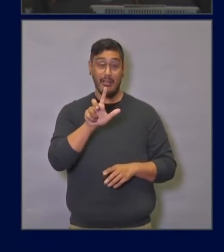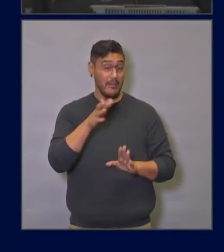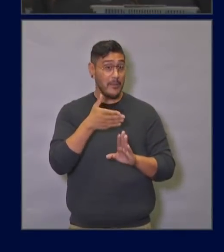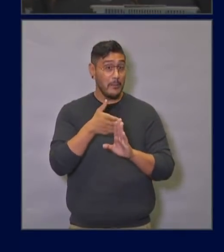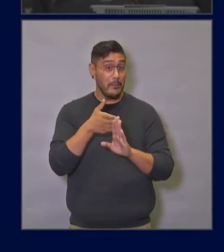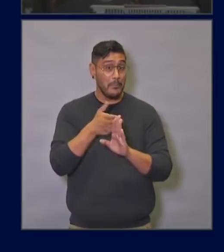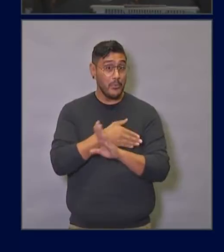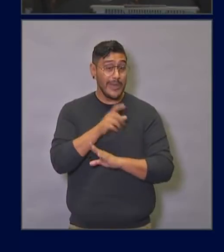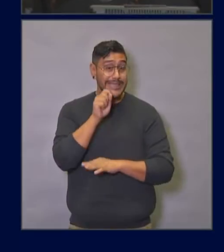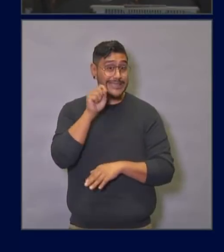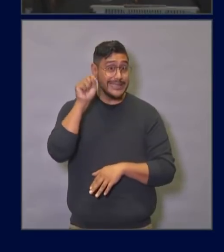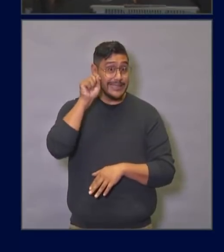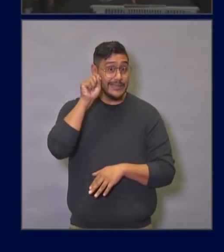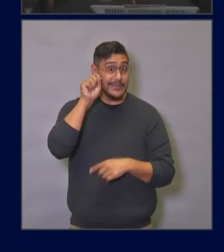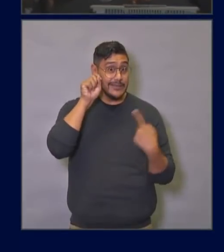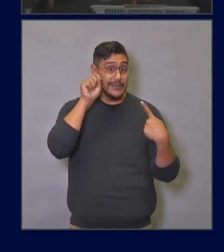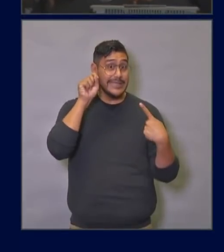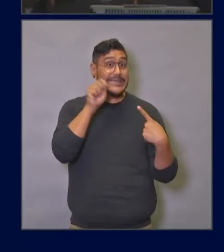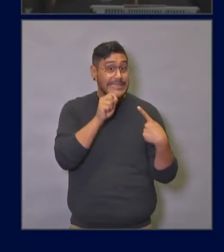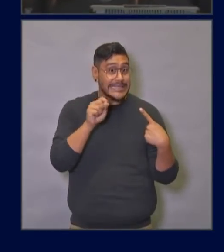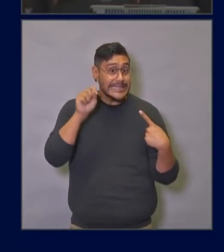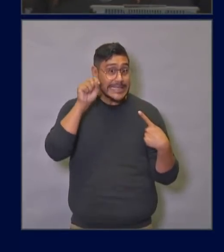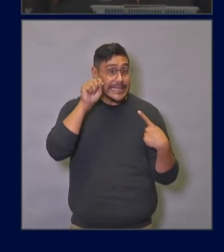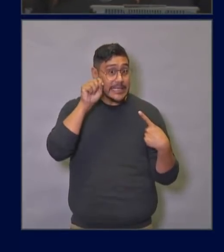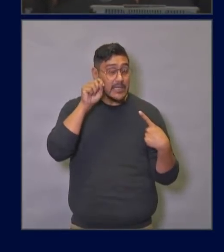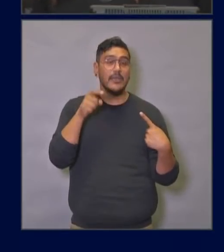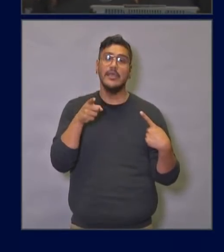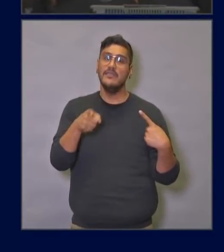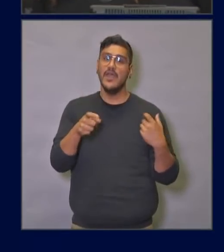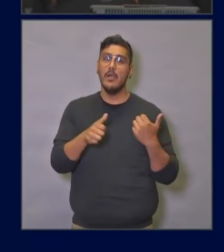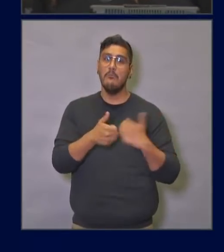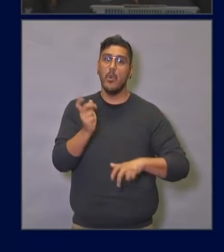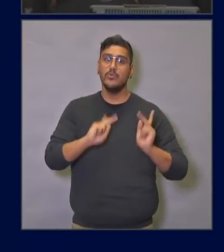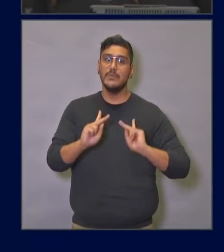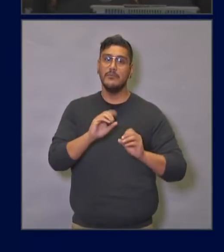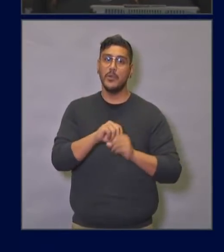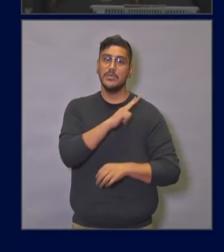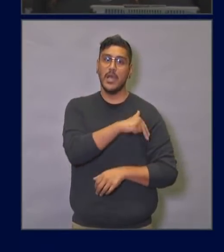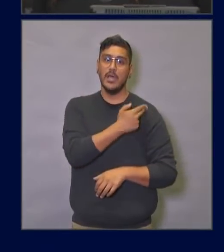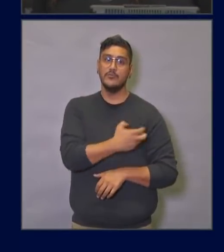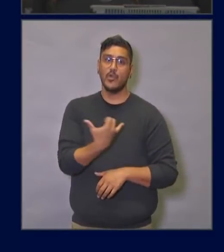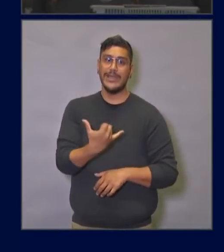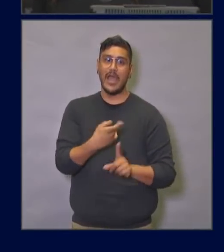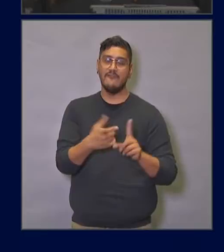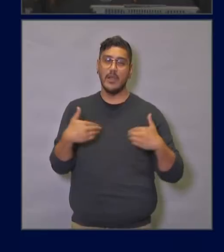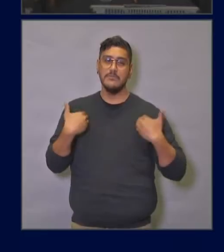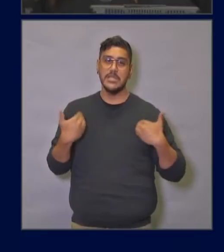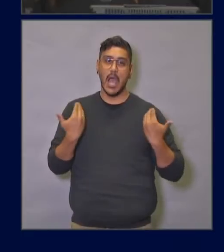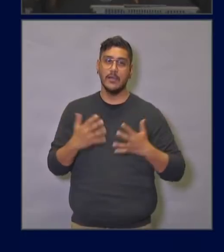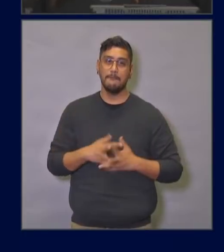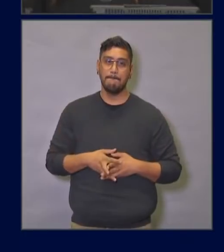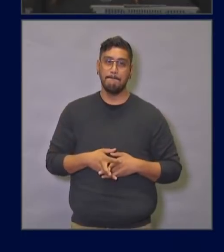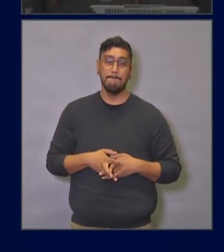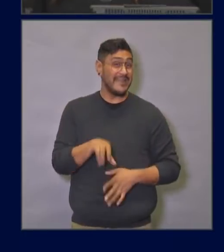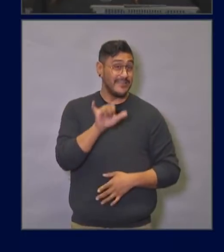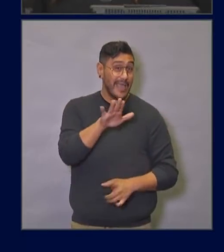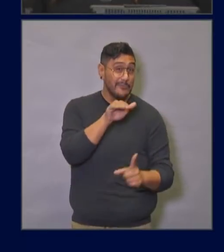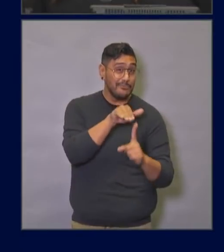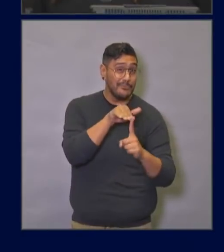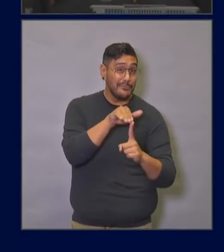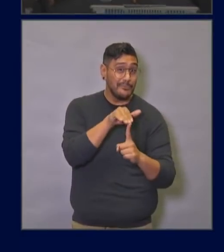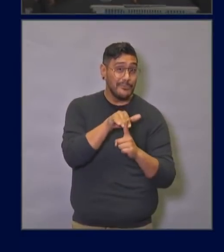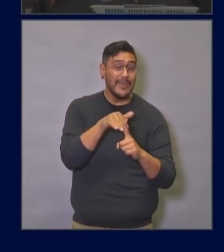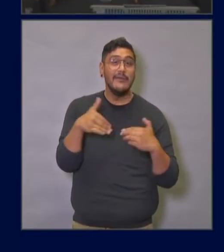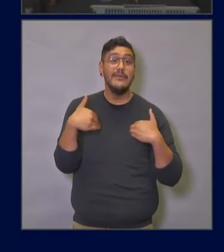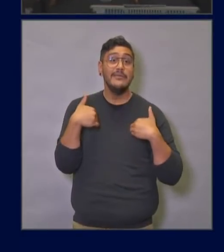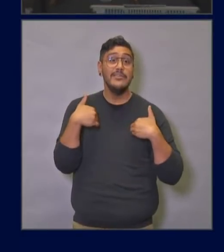adolescentes son el grupo que conduce las hospitalizaciones entre los jóvenes. Este es un recordatorio de que nuestros